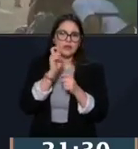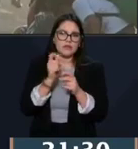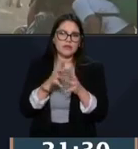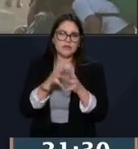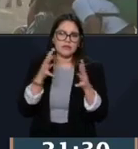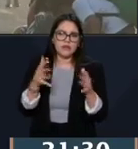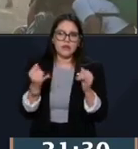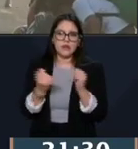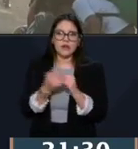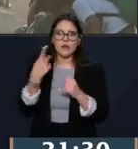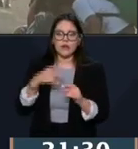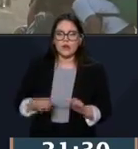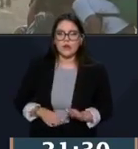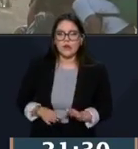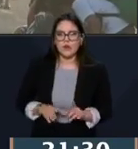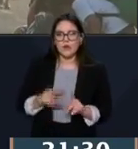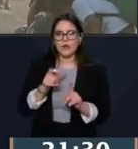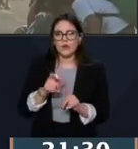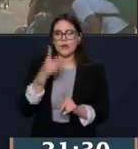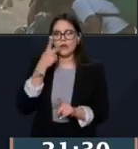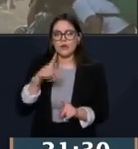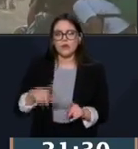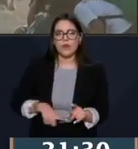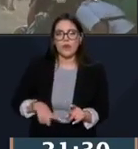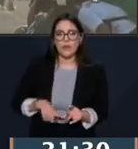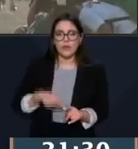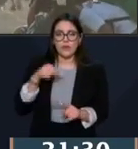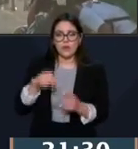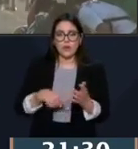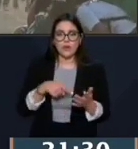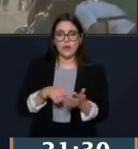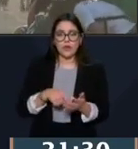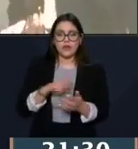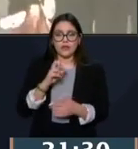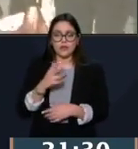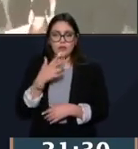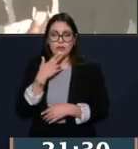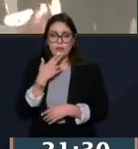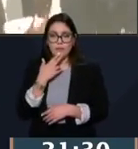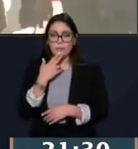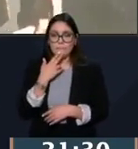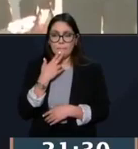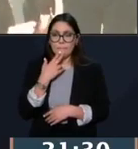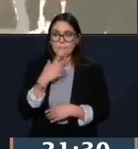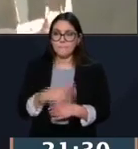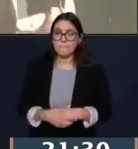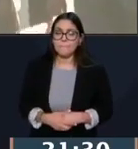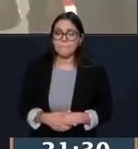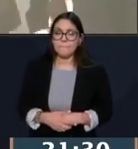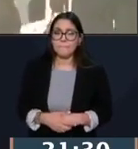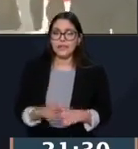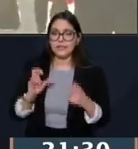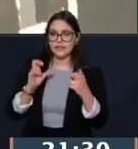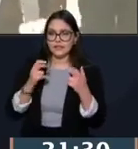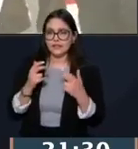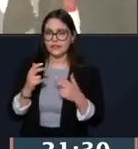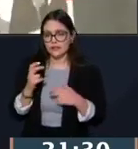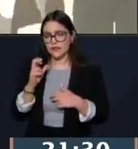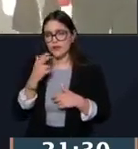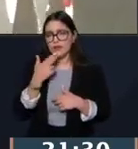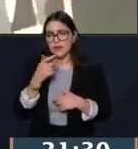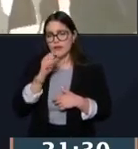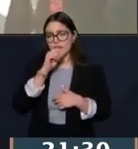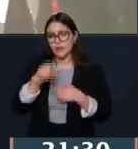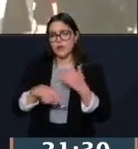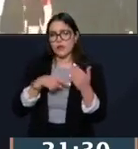también la postura del gobierno local acá de Chihuahua, no local de la jurisdicción de Ciudad